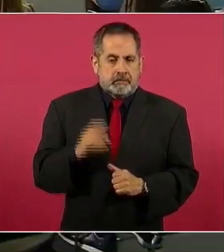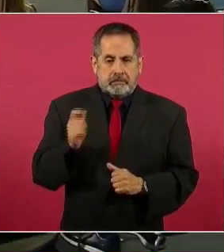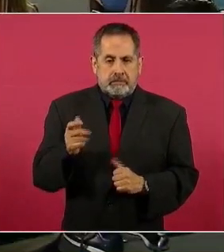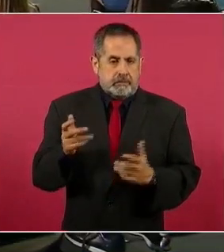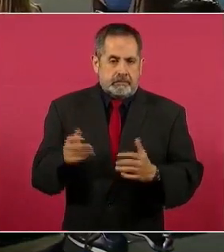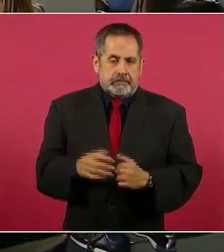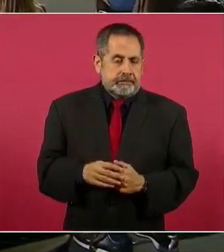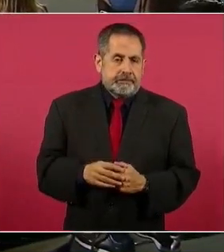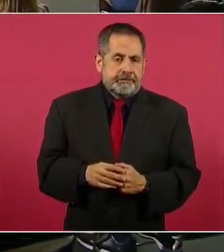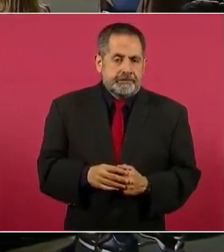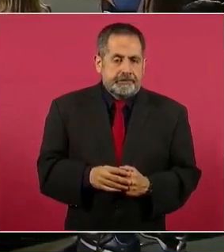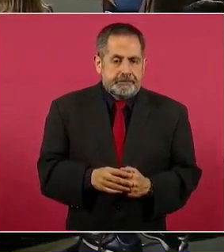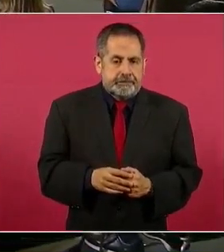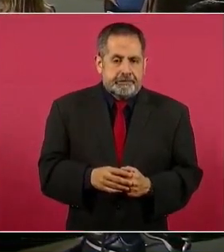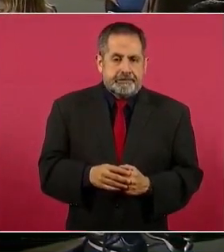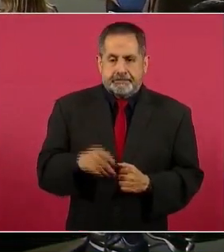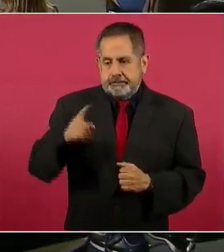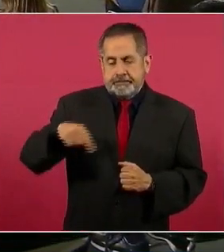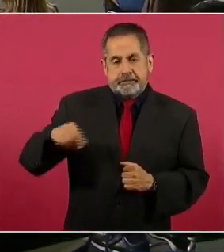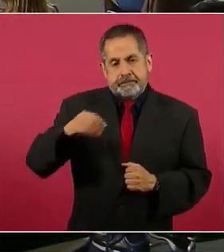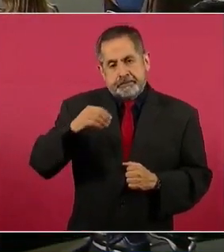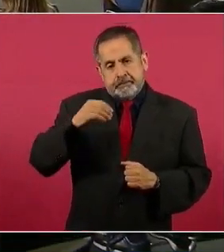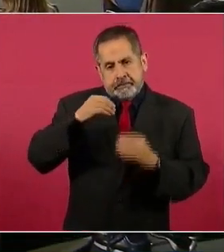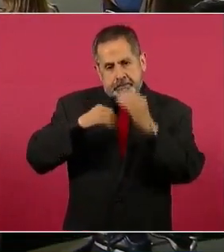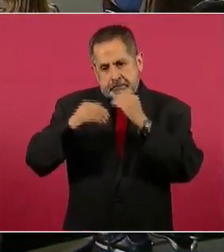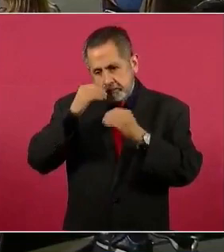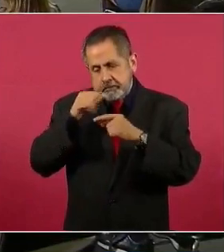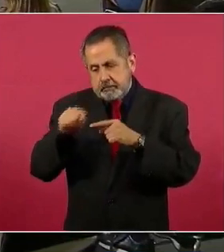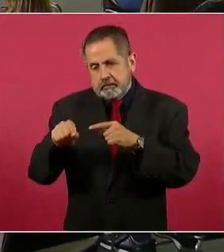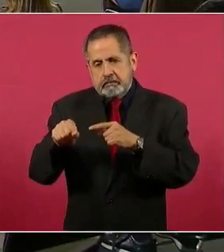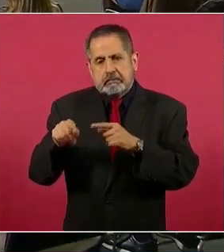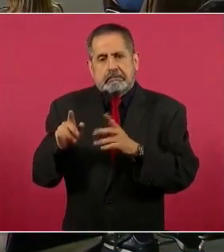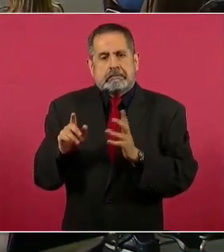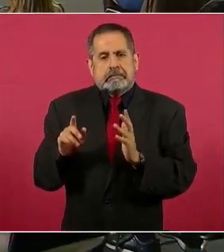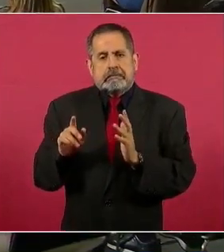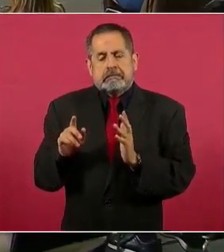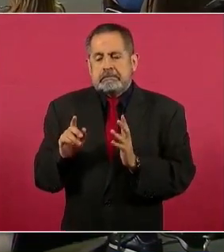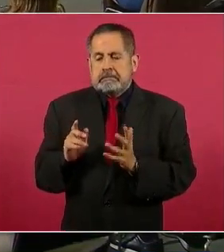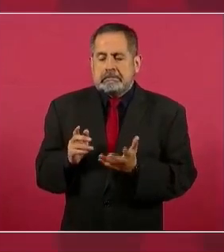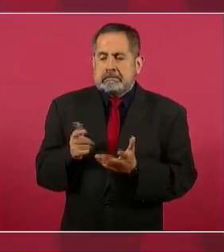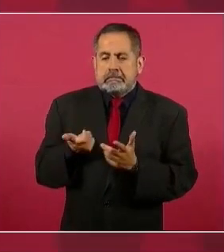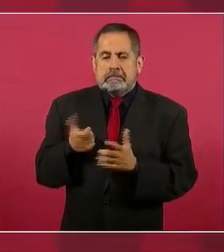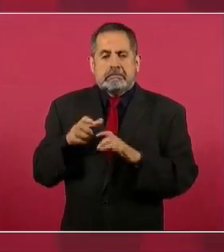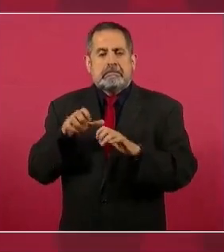o come lo mismo pero no